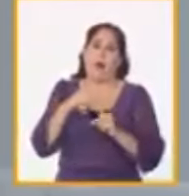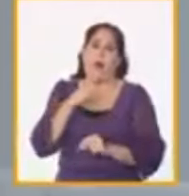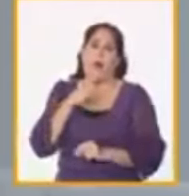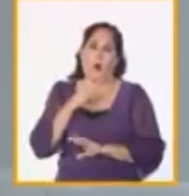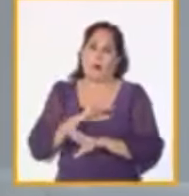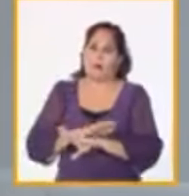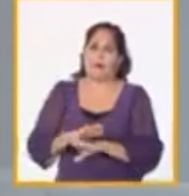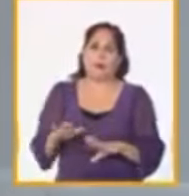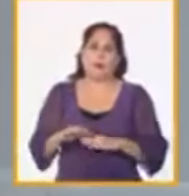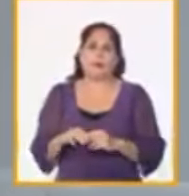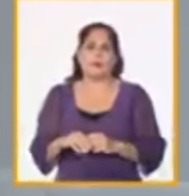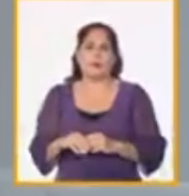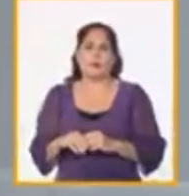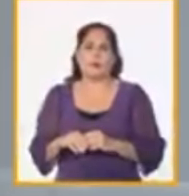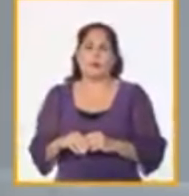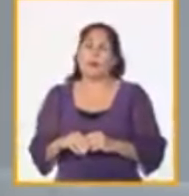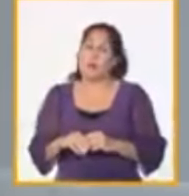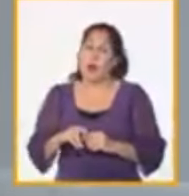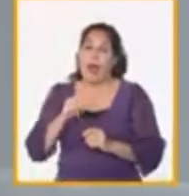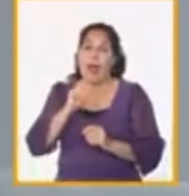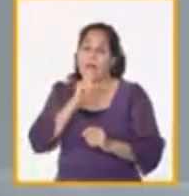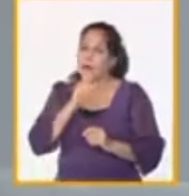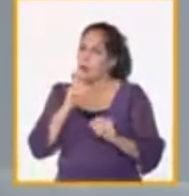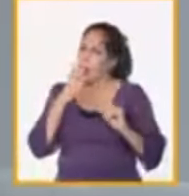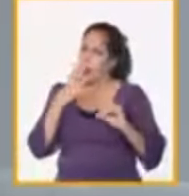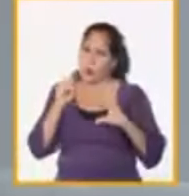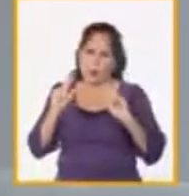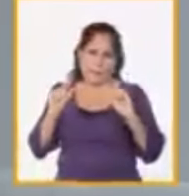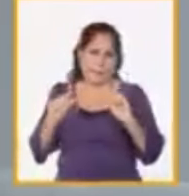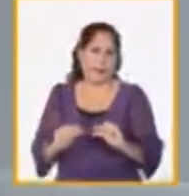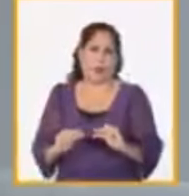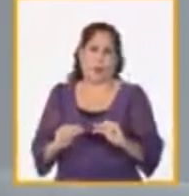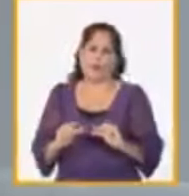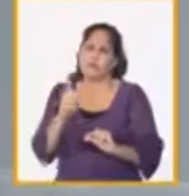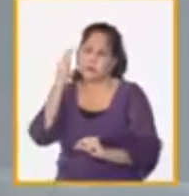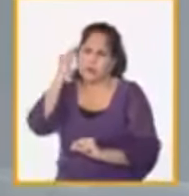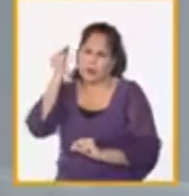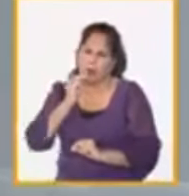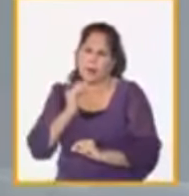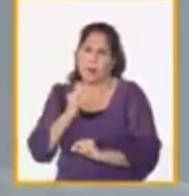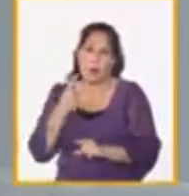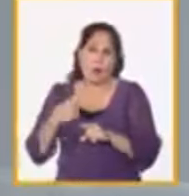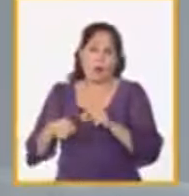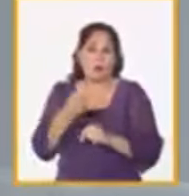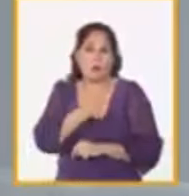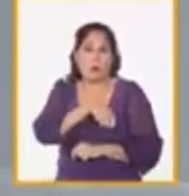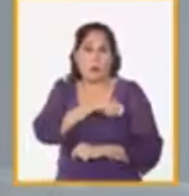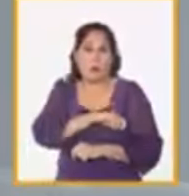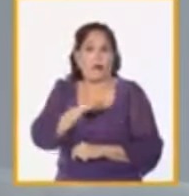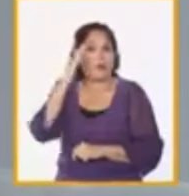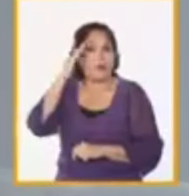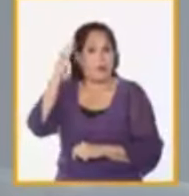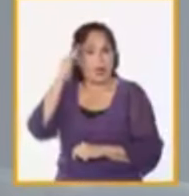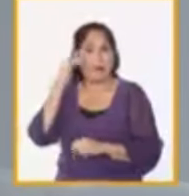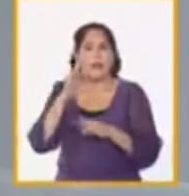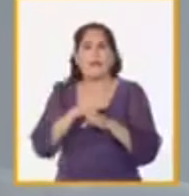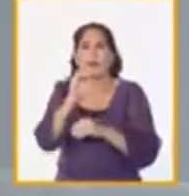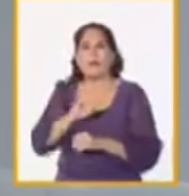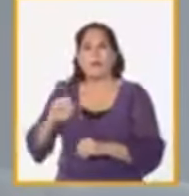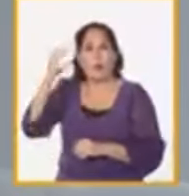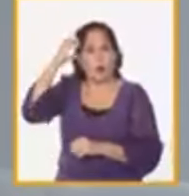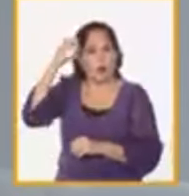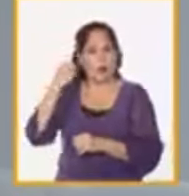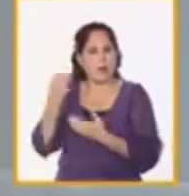cómo minimizamos las afectaciones. Y también les puedo asegurar a la población que los organismos que interactúan